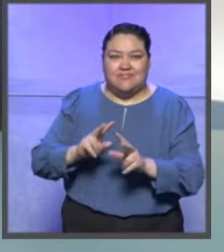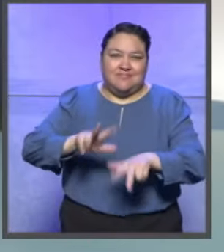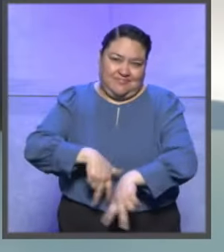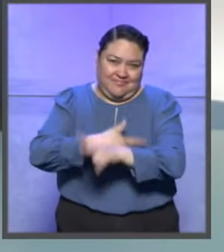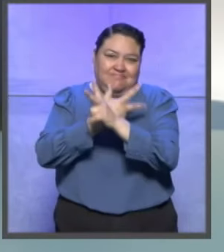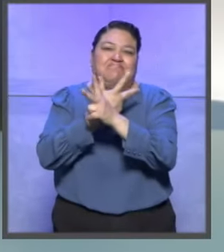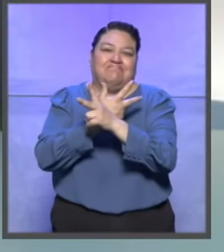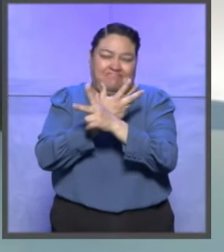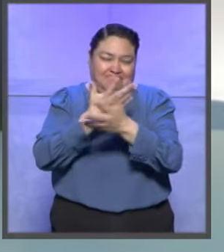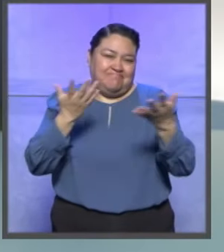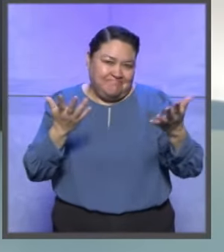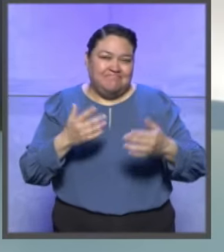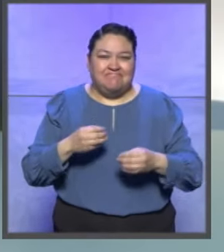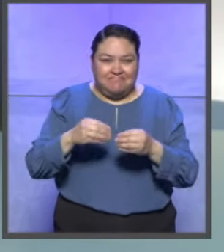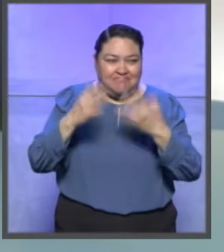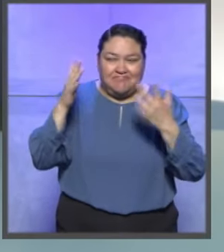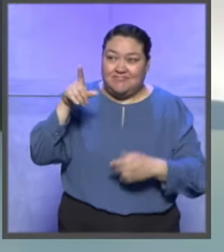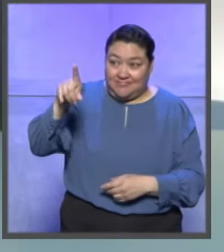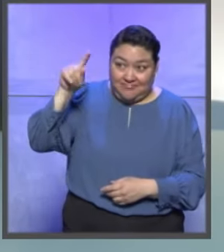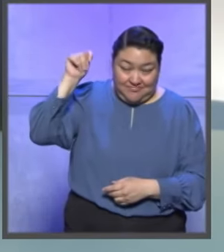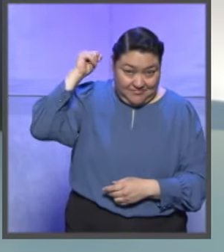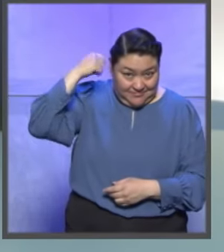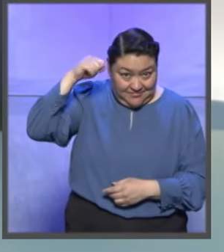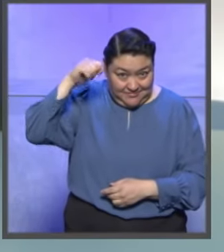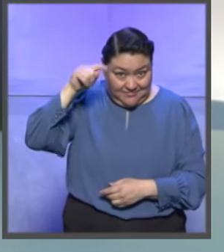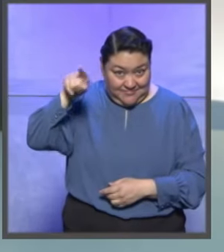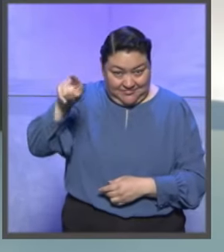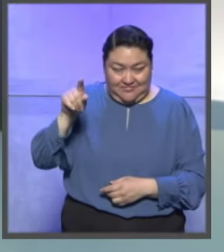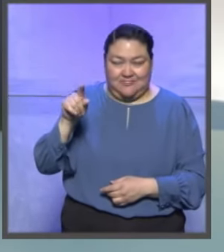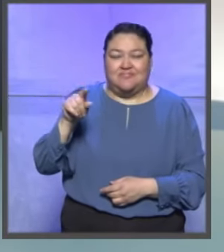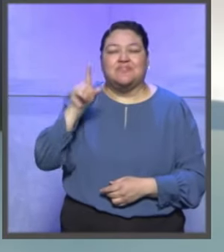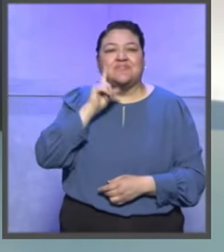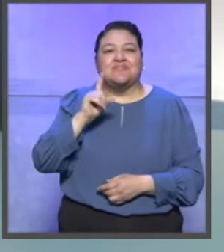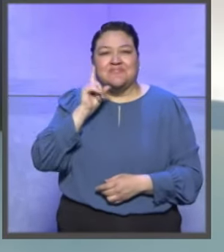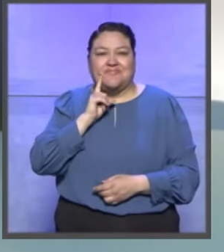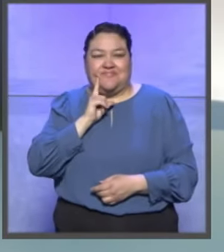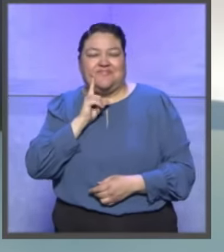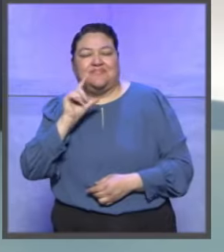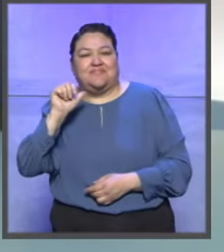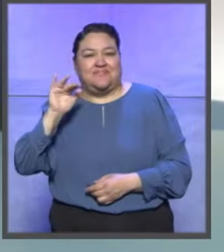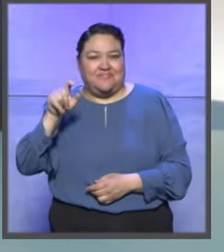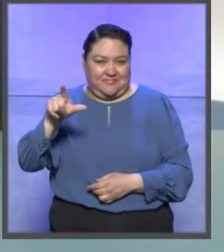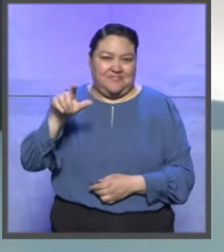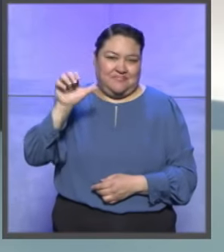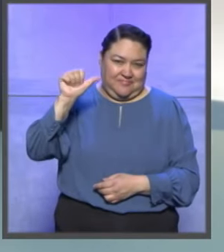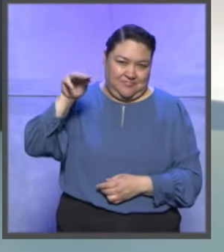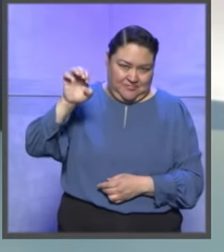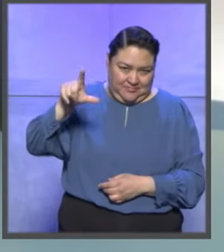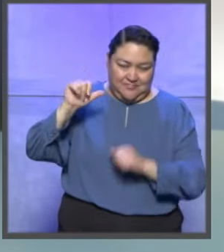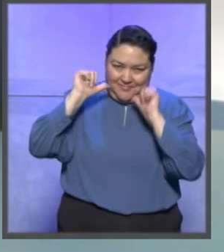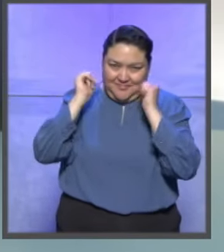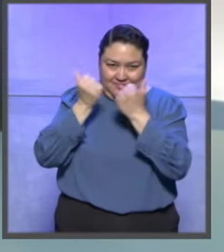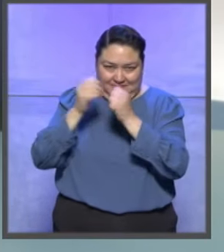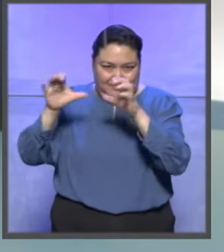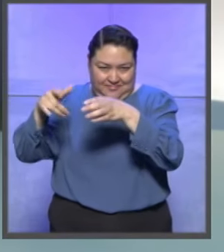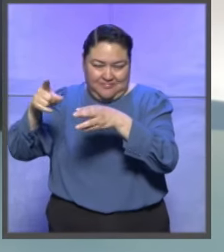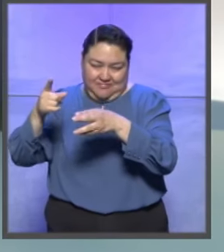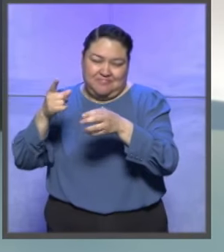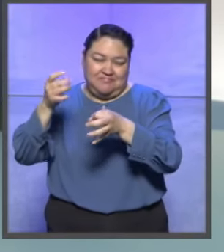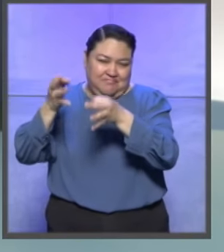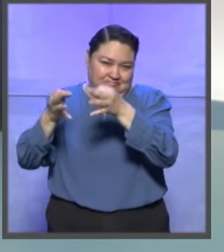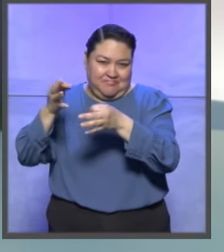Estamos conversando a través de pues, la tecnología hasta Tabasco con la magistrada Margarita Espinosa Armengol, presidenta de la Asociación de